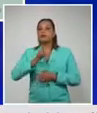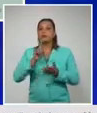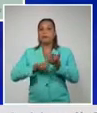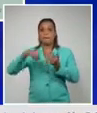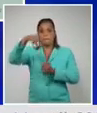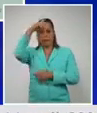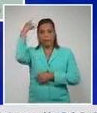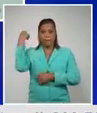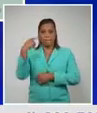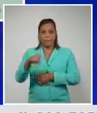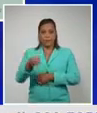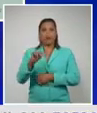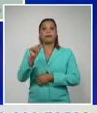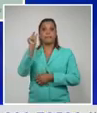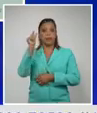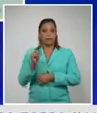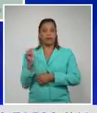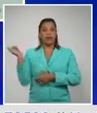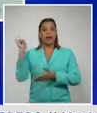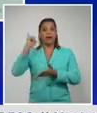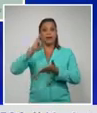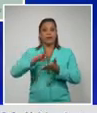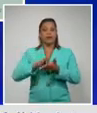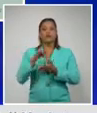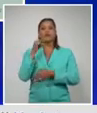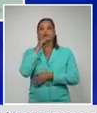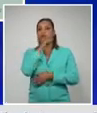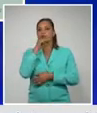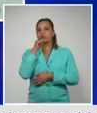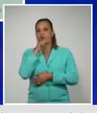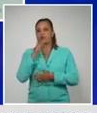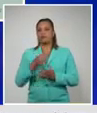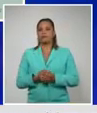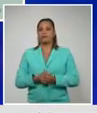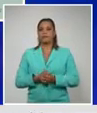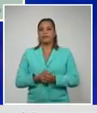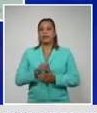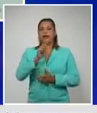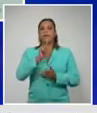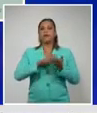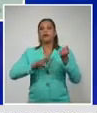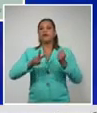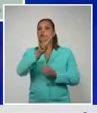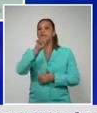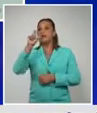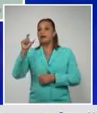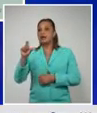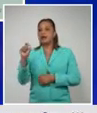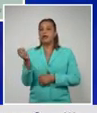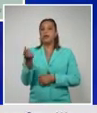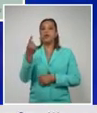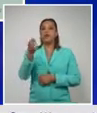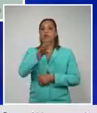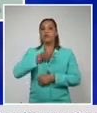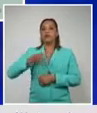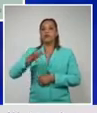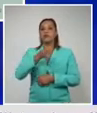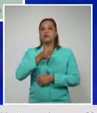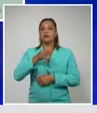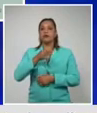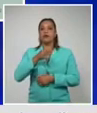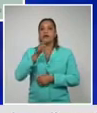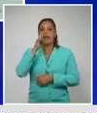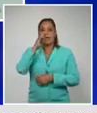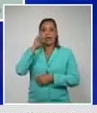de un viajero cubano procedente de Rusia. En Villa Clara, 1 del municipio Camajuaní,